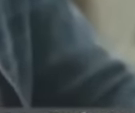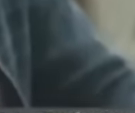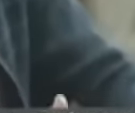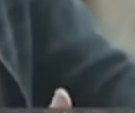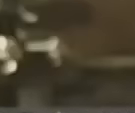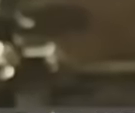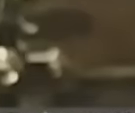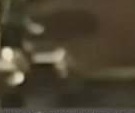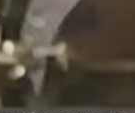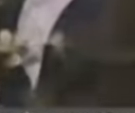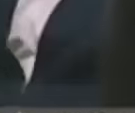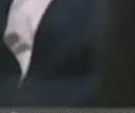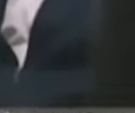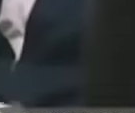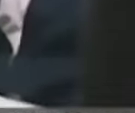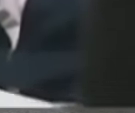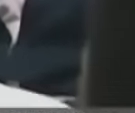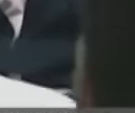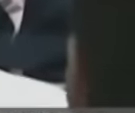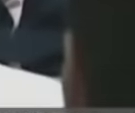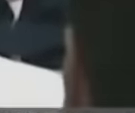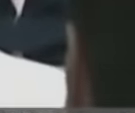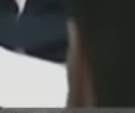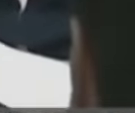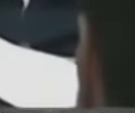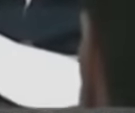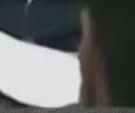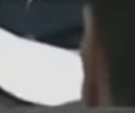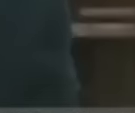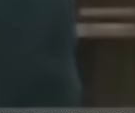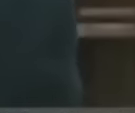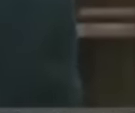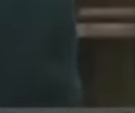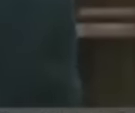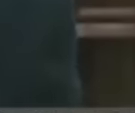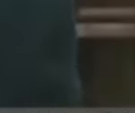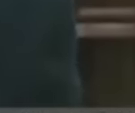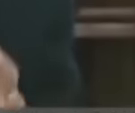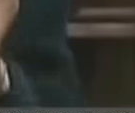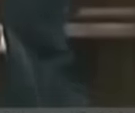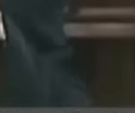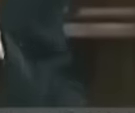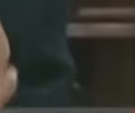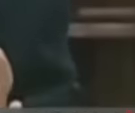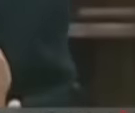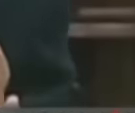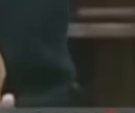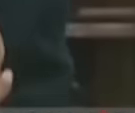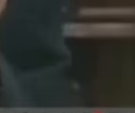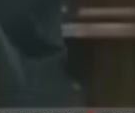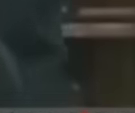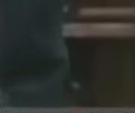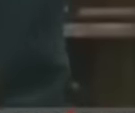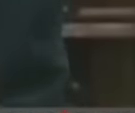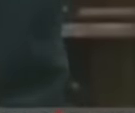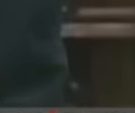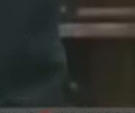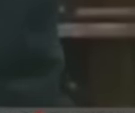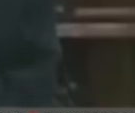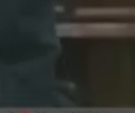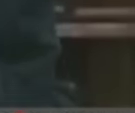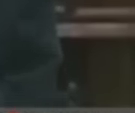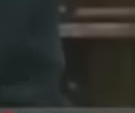a imponer, sino a convencer. Los que quieran patria, vengan con nosotros y